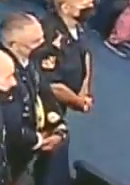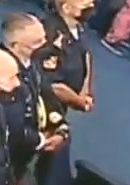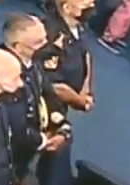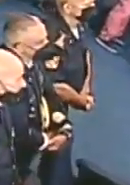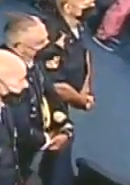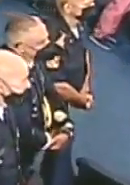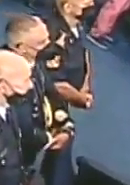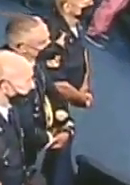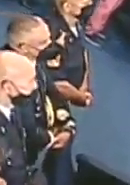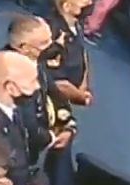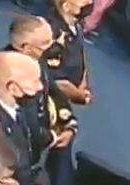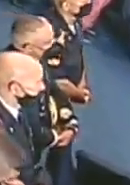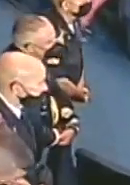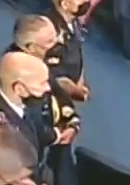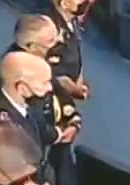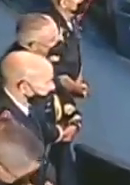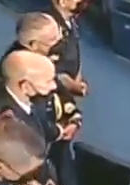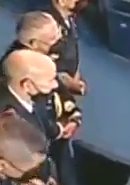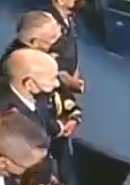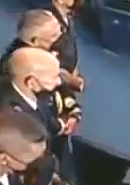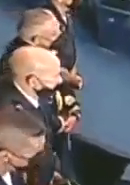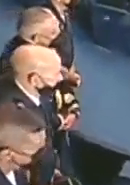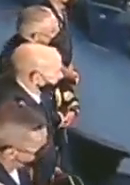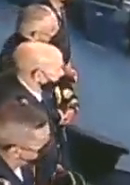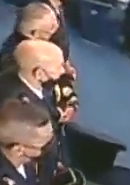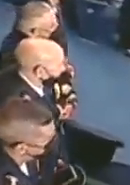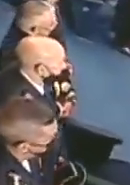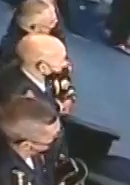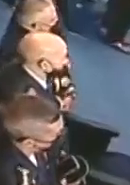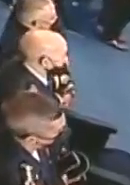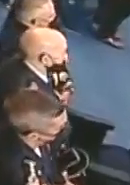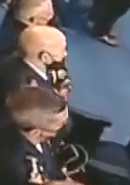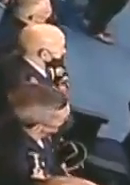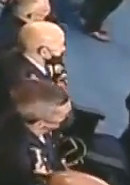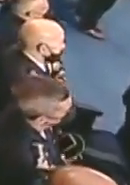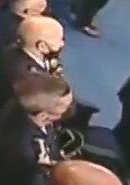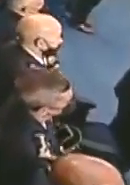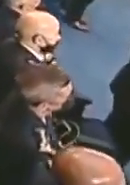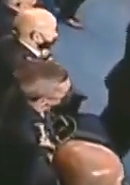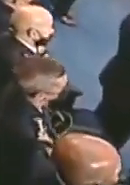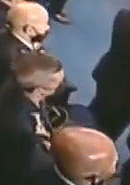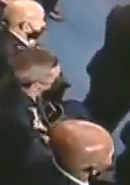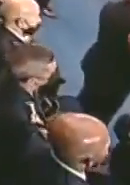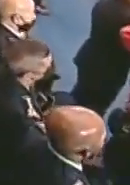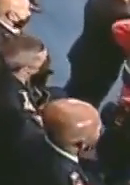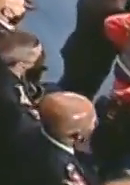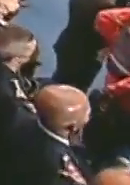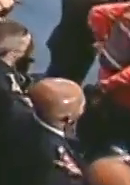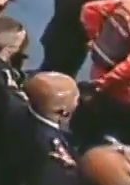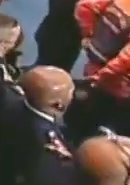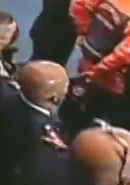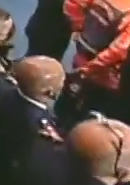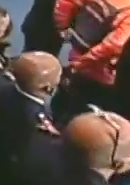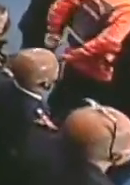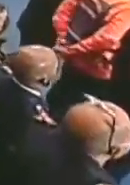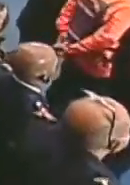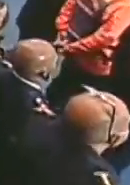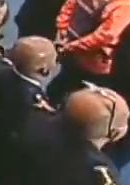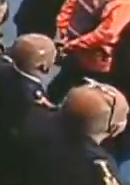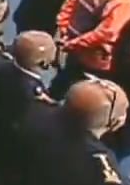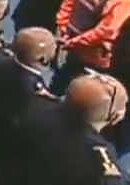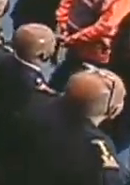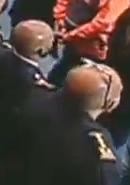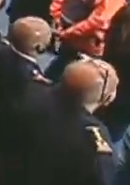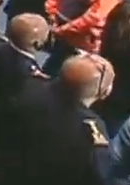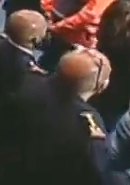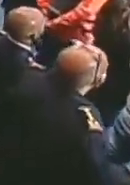que fueron sumando y aportando y contribuyendo tanto Bolívar como Martí dentro de lo que